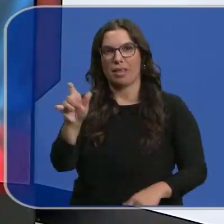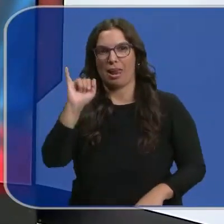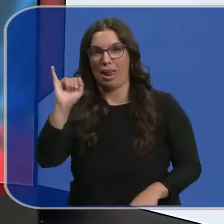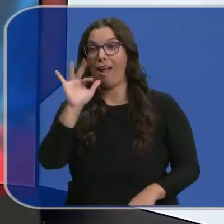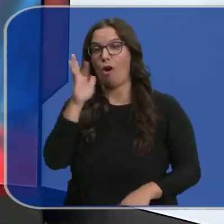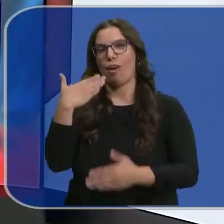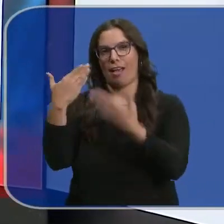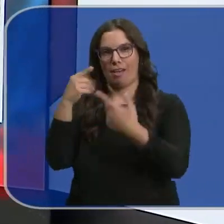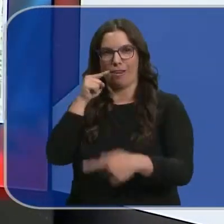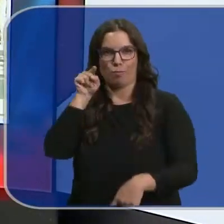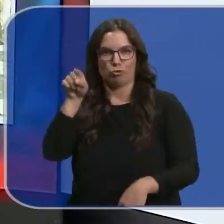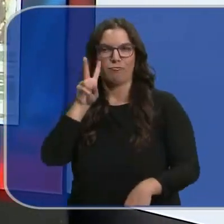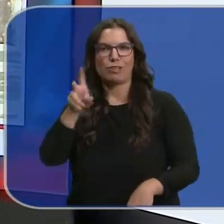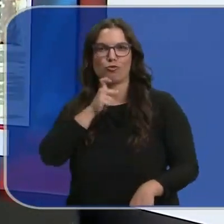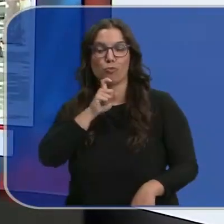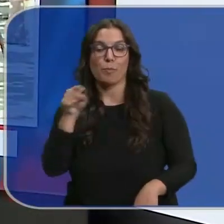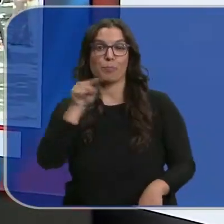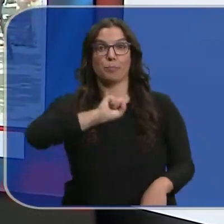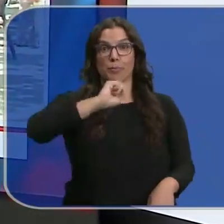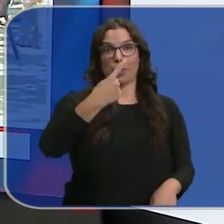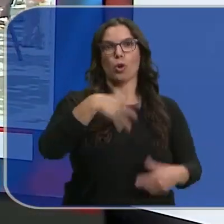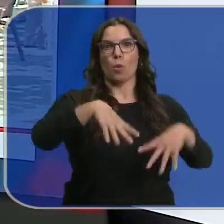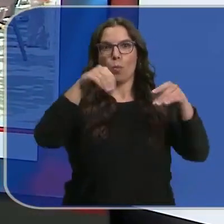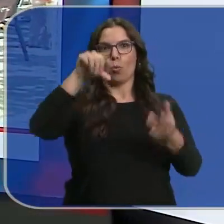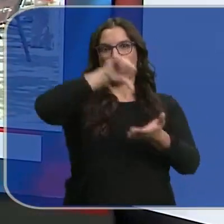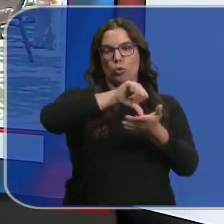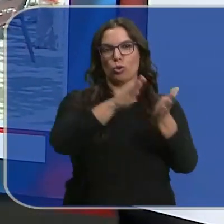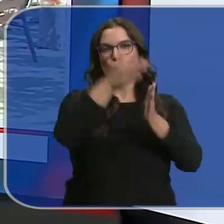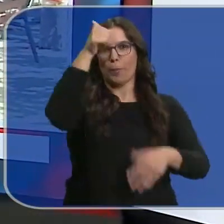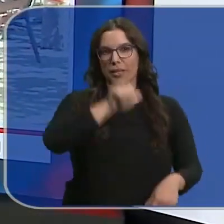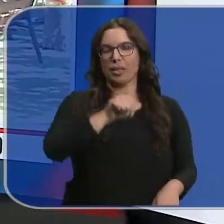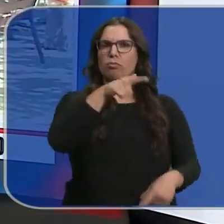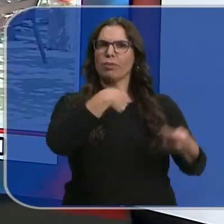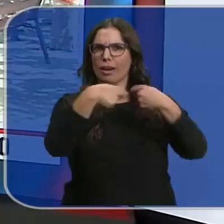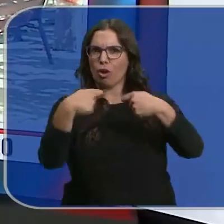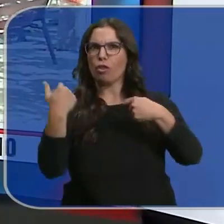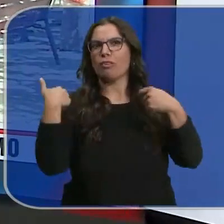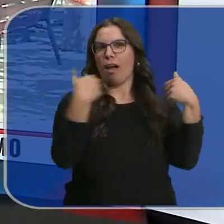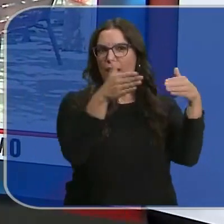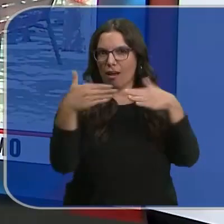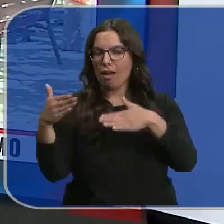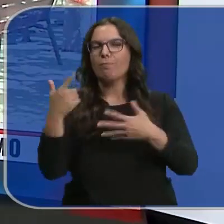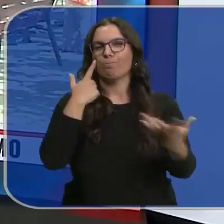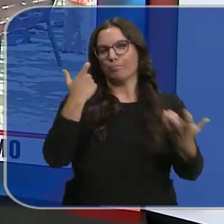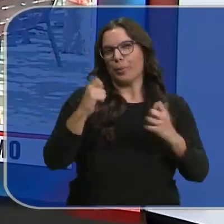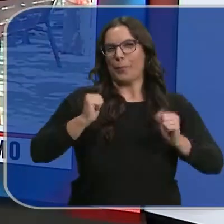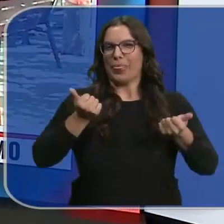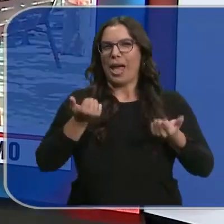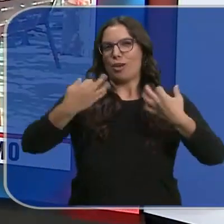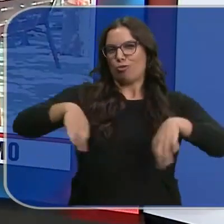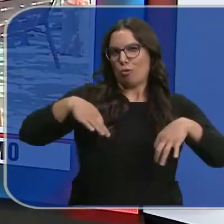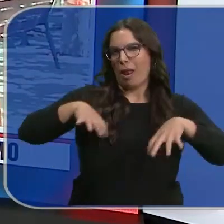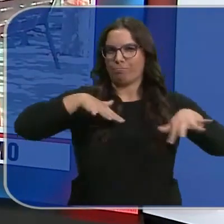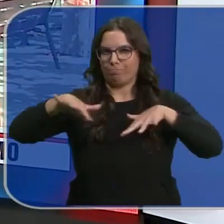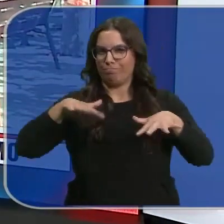Rayaces. Enseguida nos iremos hasta allí, pero antes vamos a Burgos. Álvaro Peinado, muchos negocios han reabierto y se nota que vuelve la